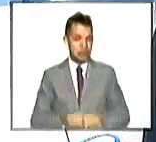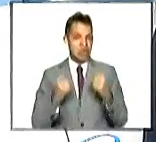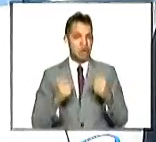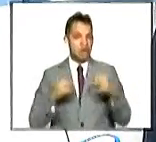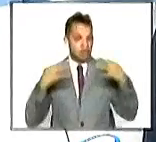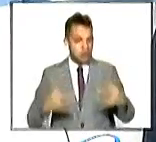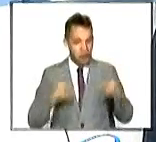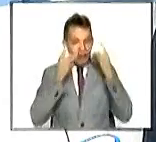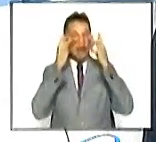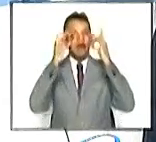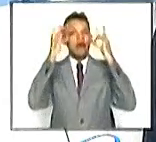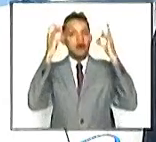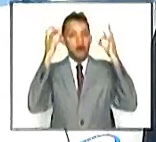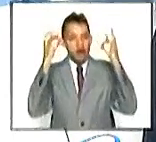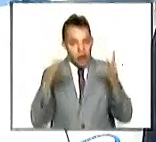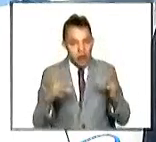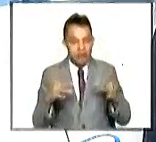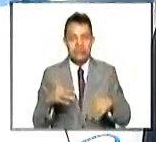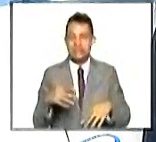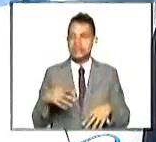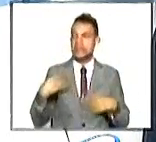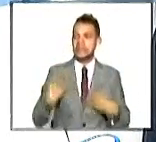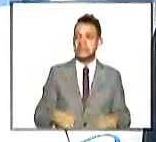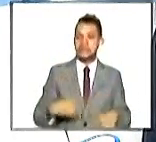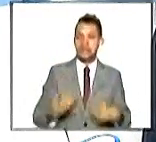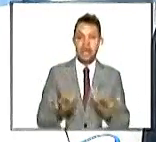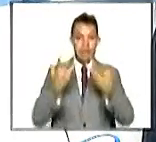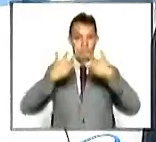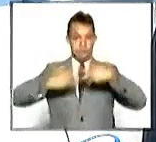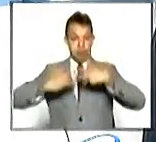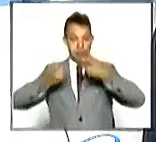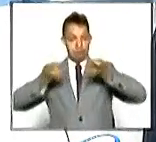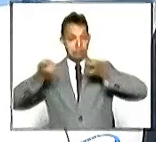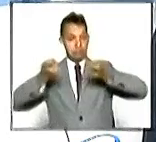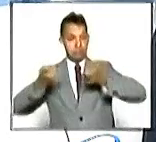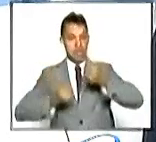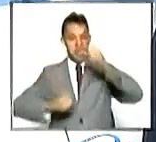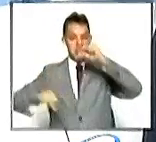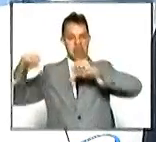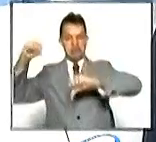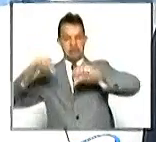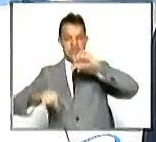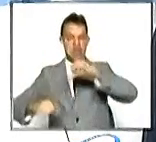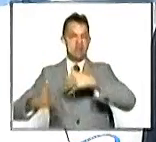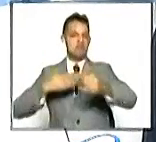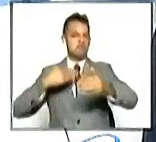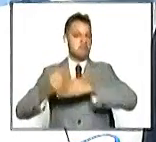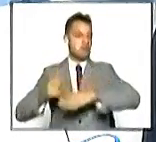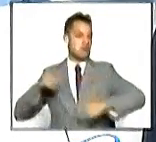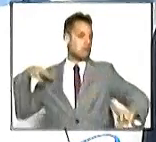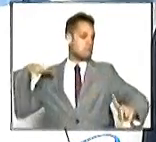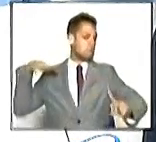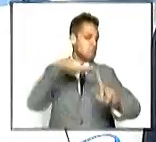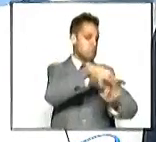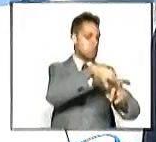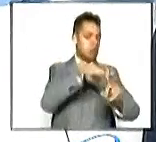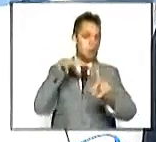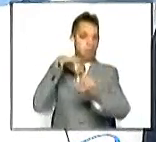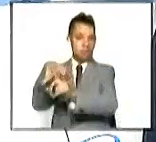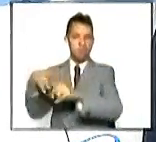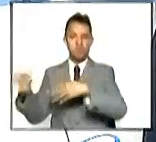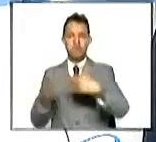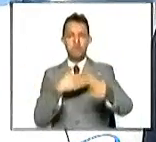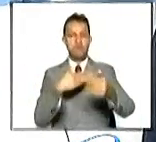tan grande le hacen a los seres humanos estas empresas que hacen estos químicos, y más con los cultivos de